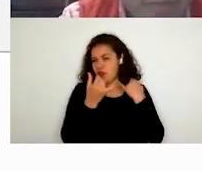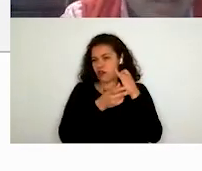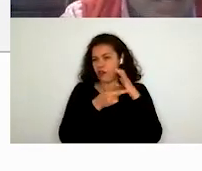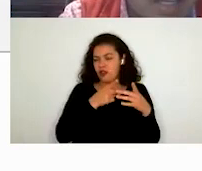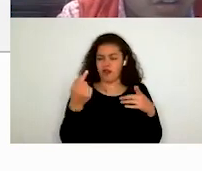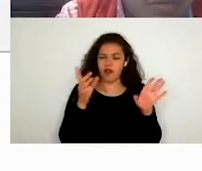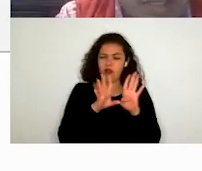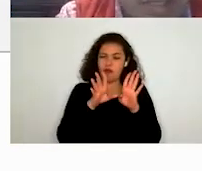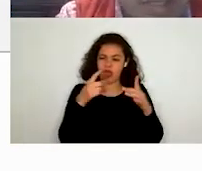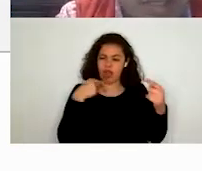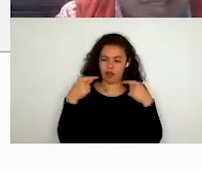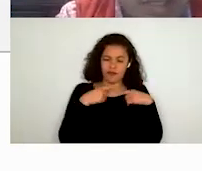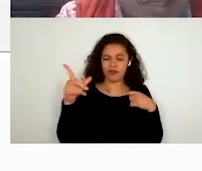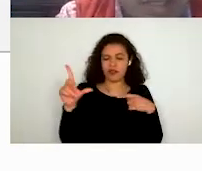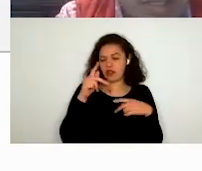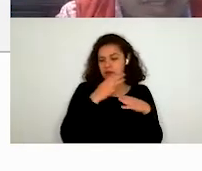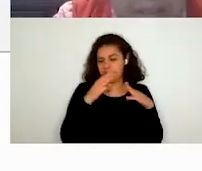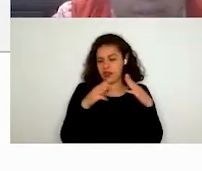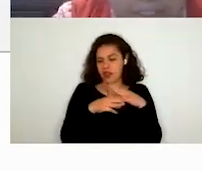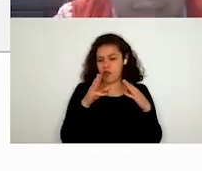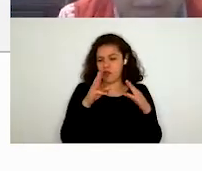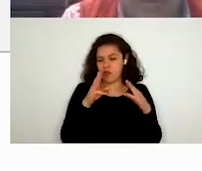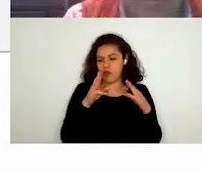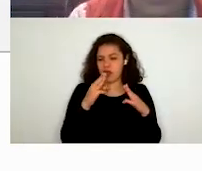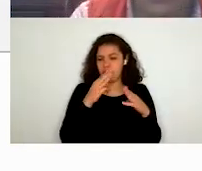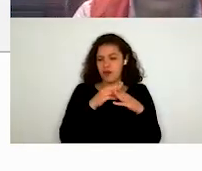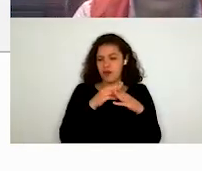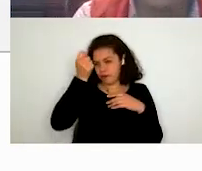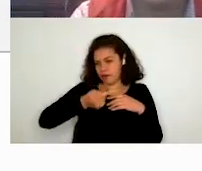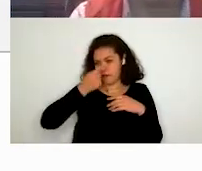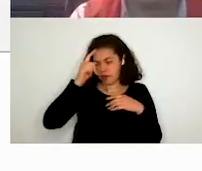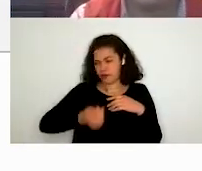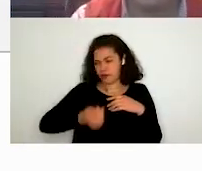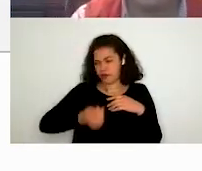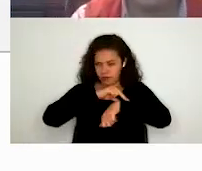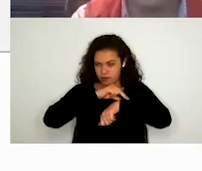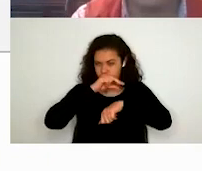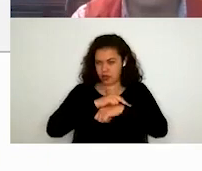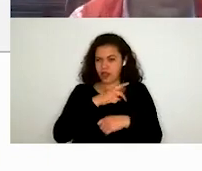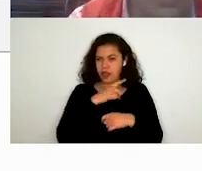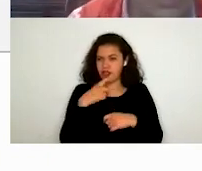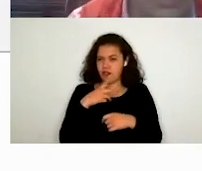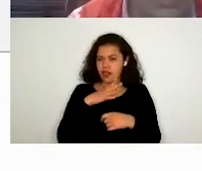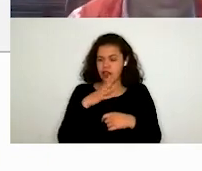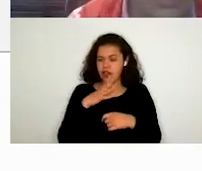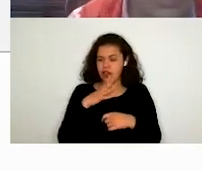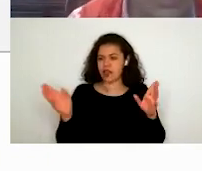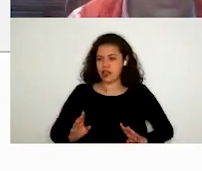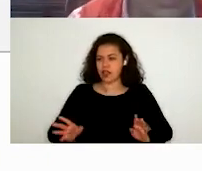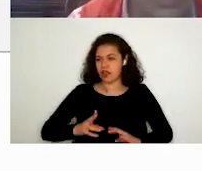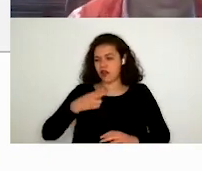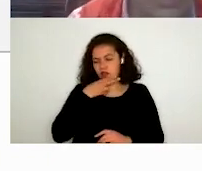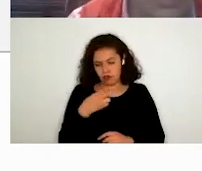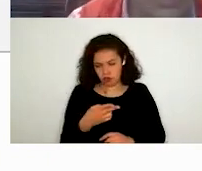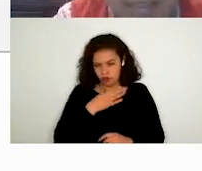Y los materiales y productos que formen parte del botiquín de primeros auxilios Deberán encontrarse en buenas condiciones de uso y deberán